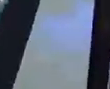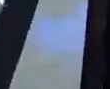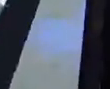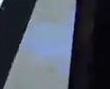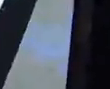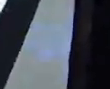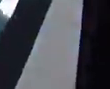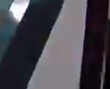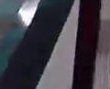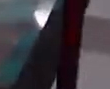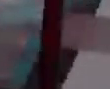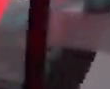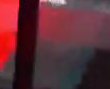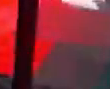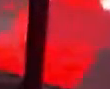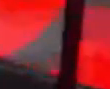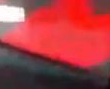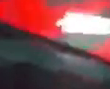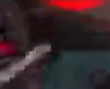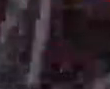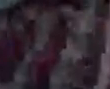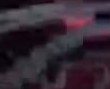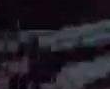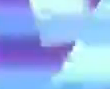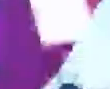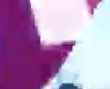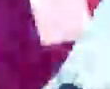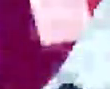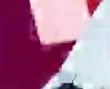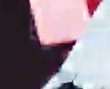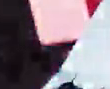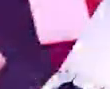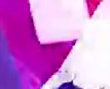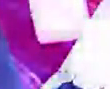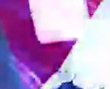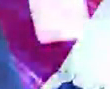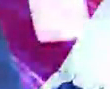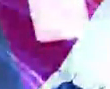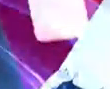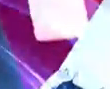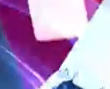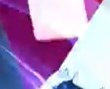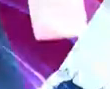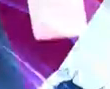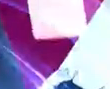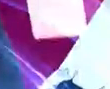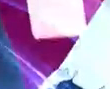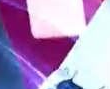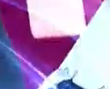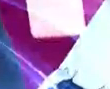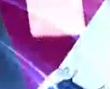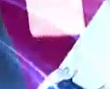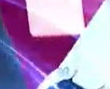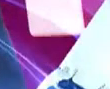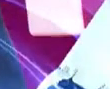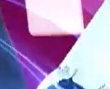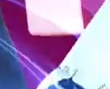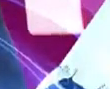afuera, afuera, afuera. Vamos, vamos, dale, dale. Impresionante. Escape Perfecto, lunes a viernes a